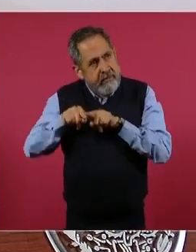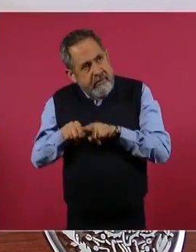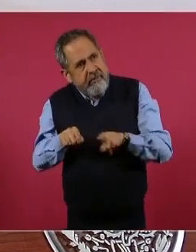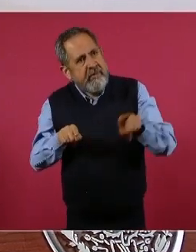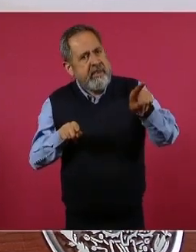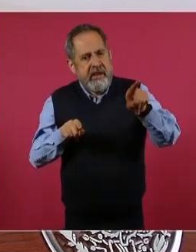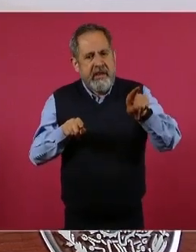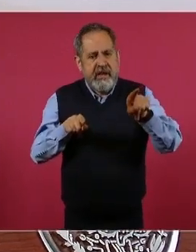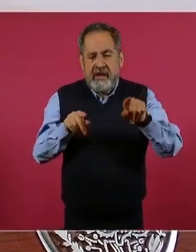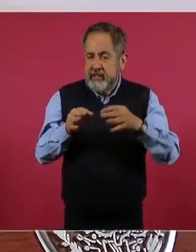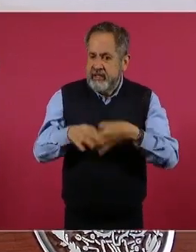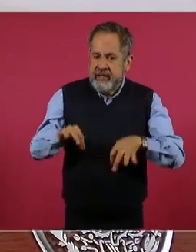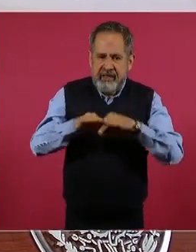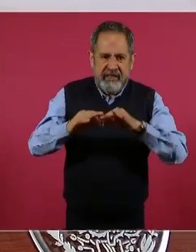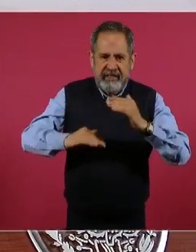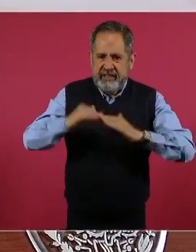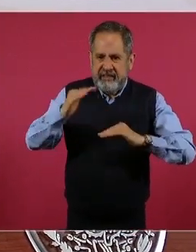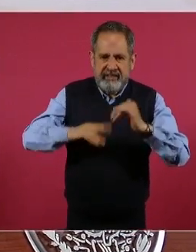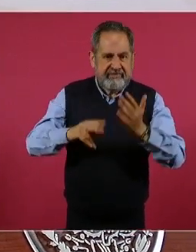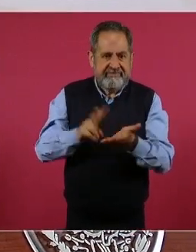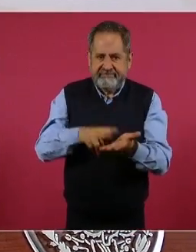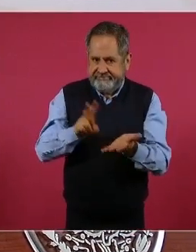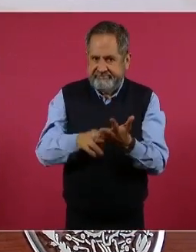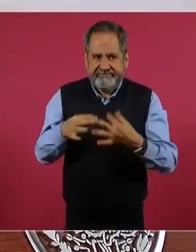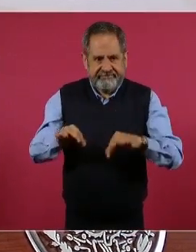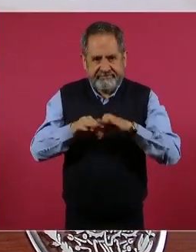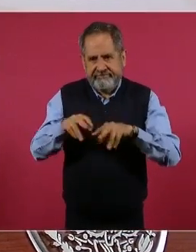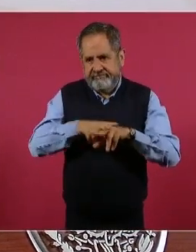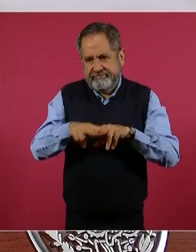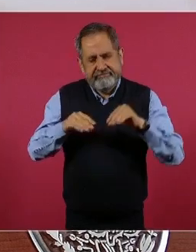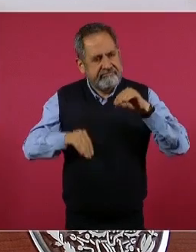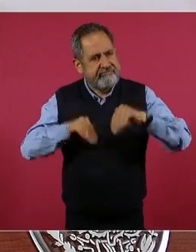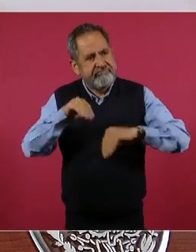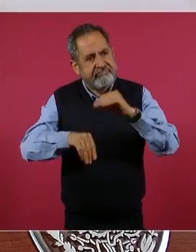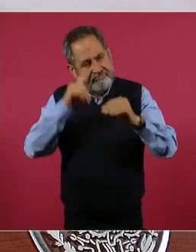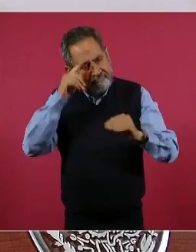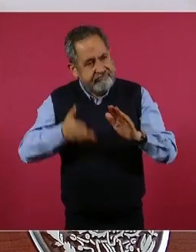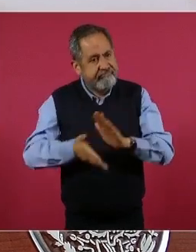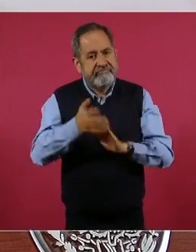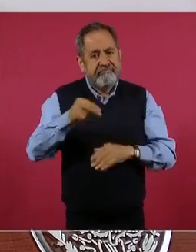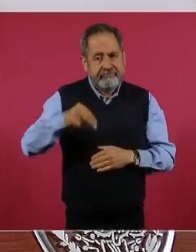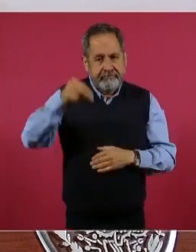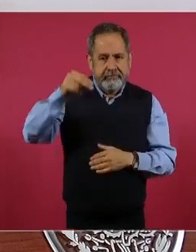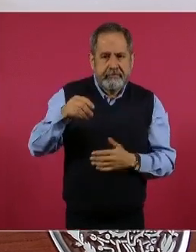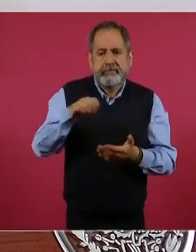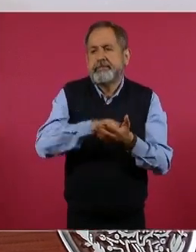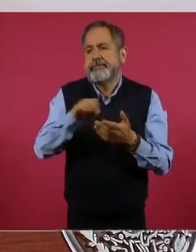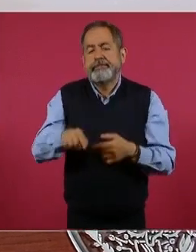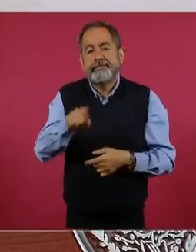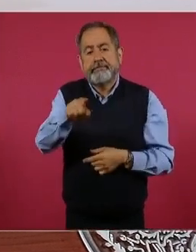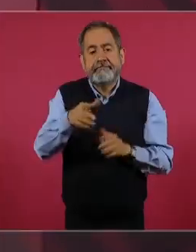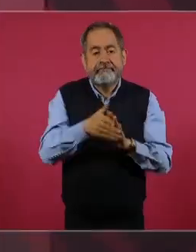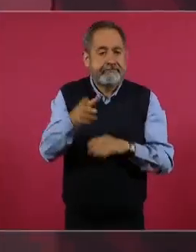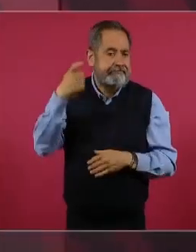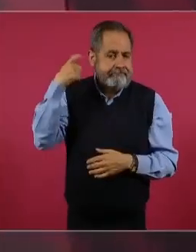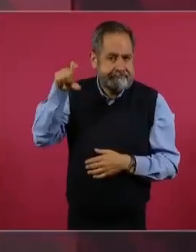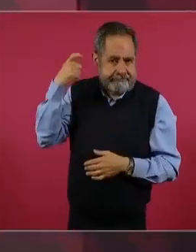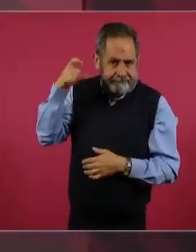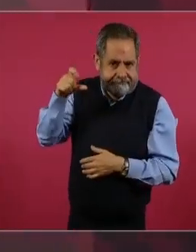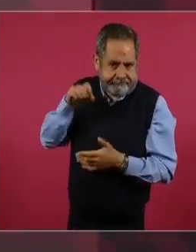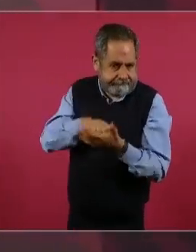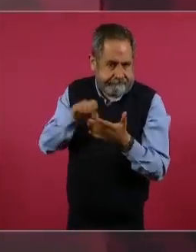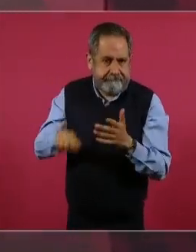que son obras muy importantes de infraestructura, porque ustedes van a Querétaro